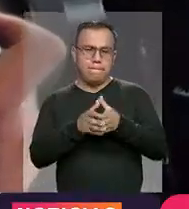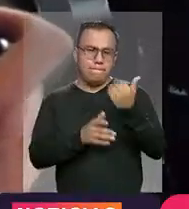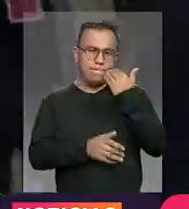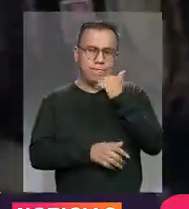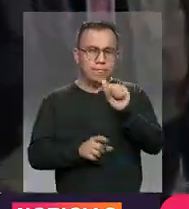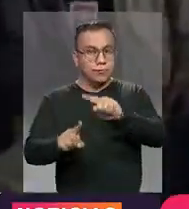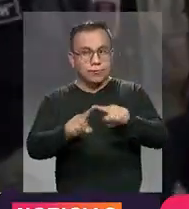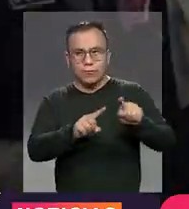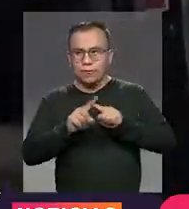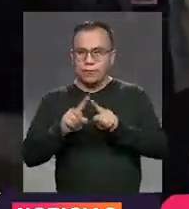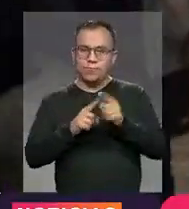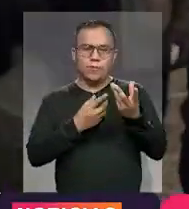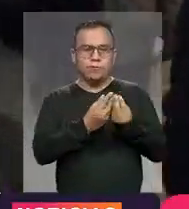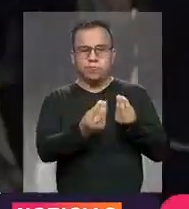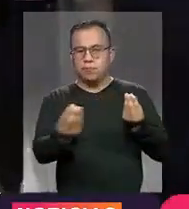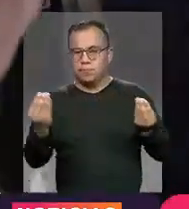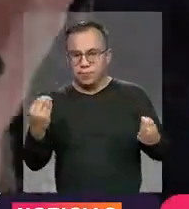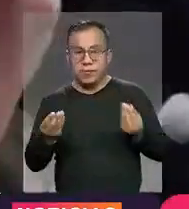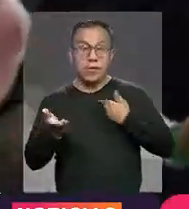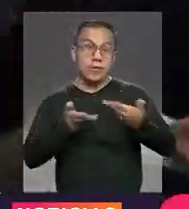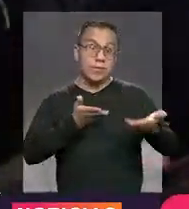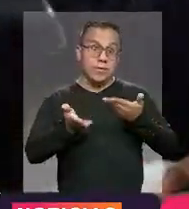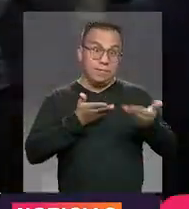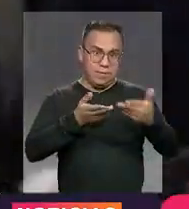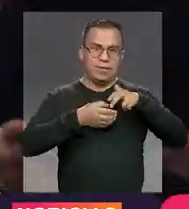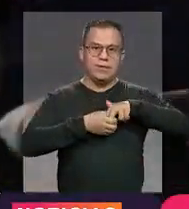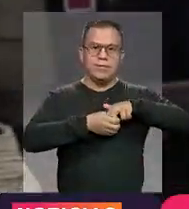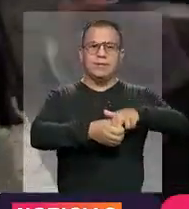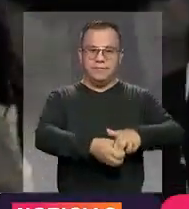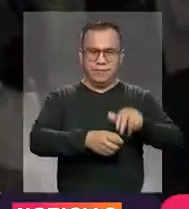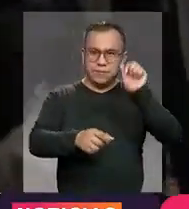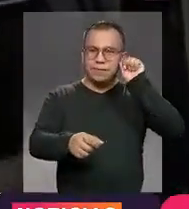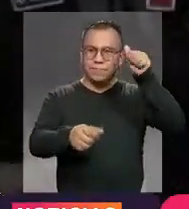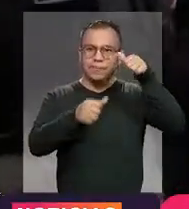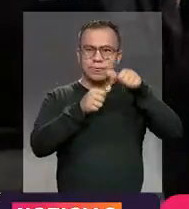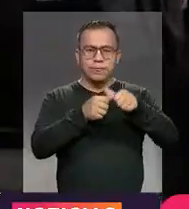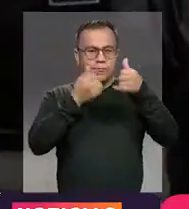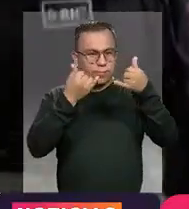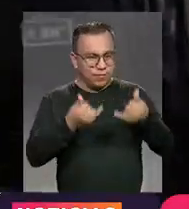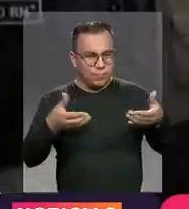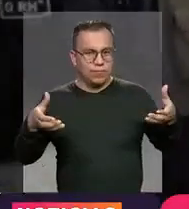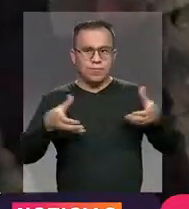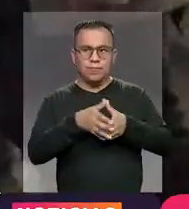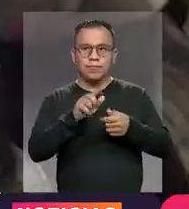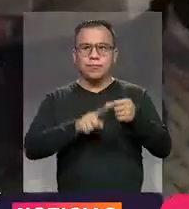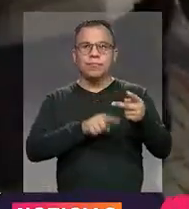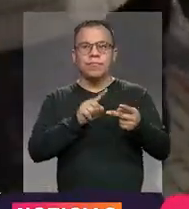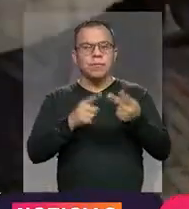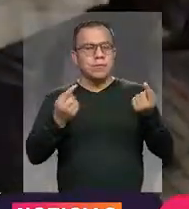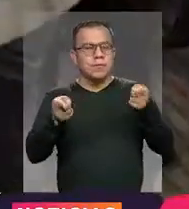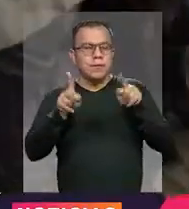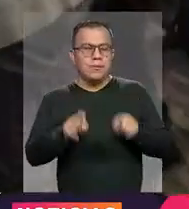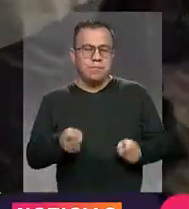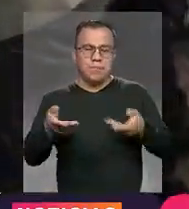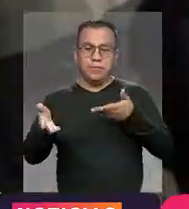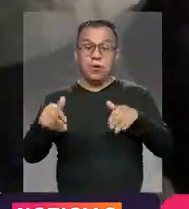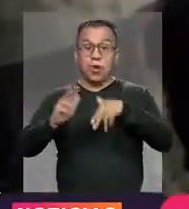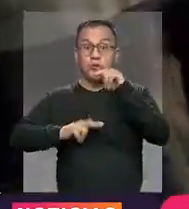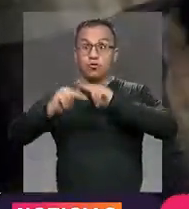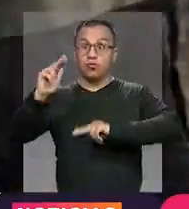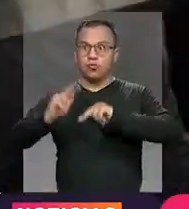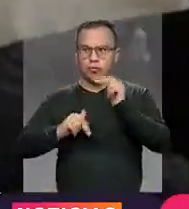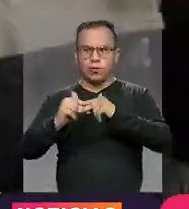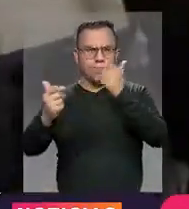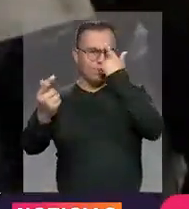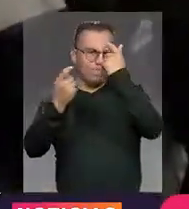en diferentes sectores, tanto en transporte, que es en el de homenaje que nos encontramos el día de hoy, como también en el sector de la construcción,